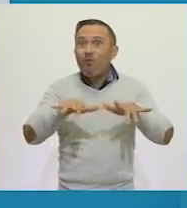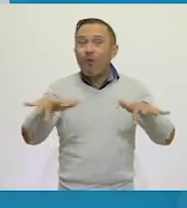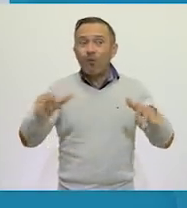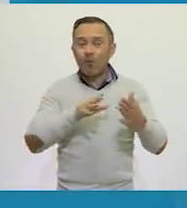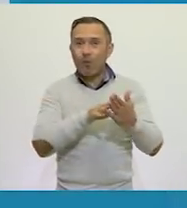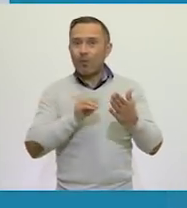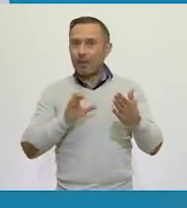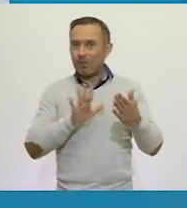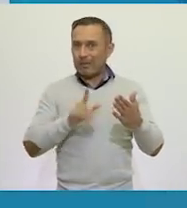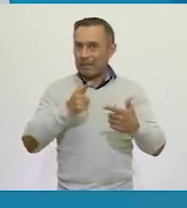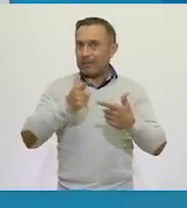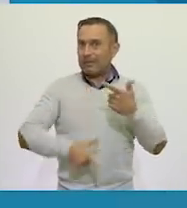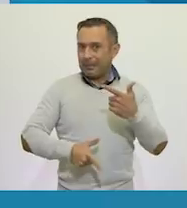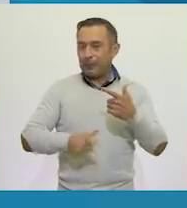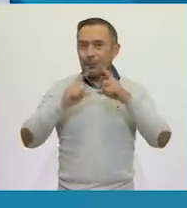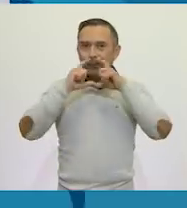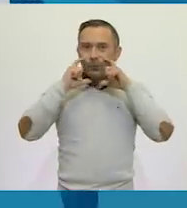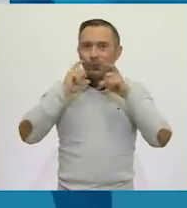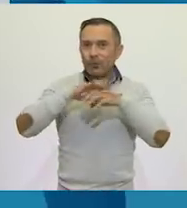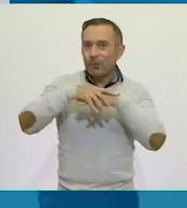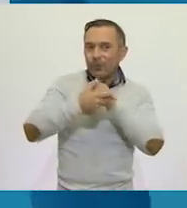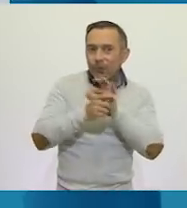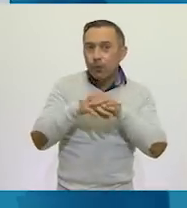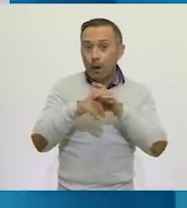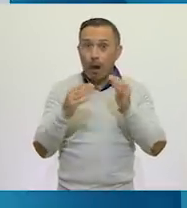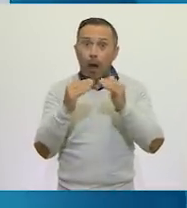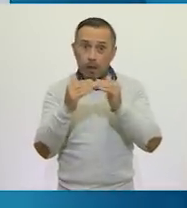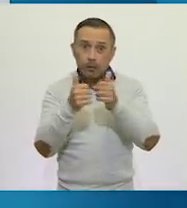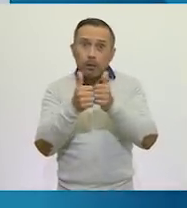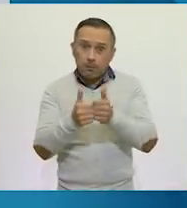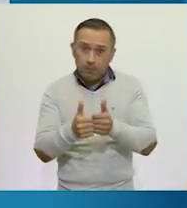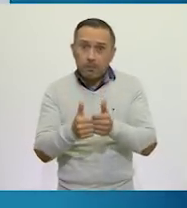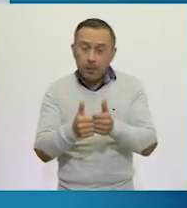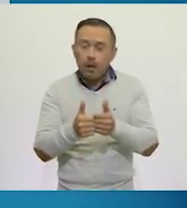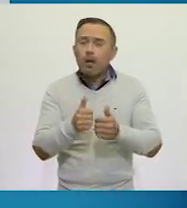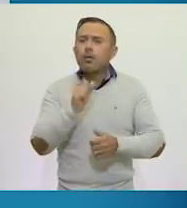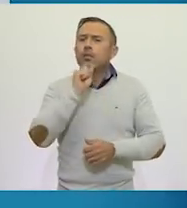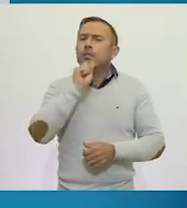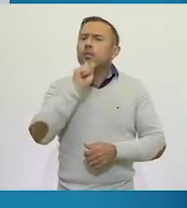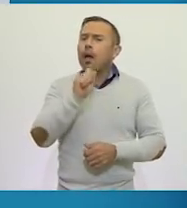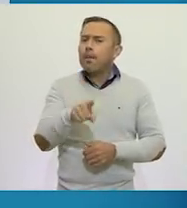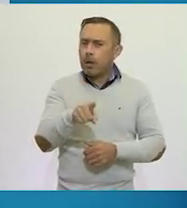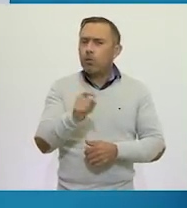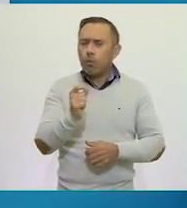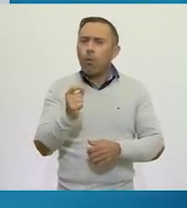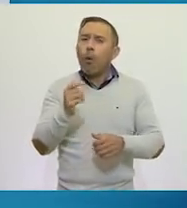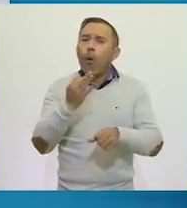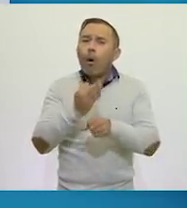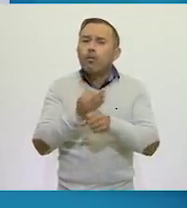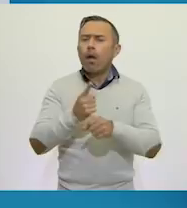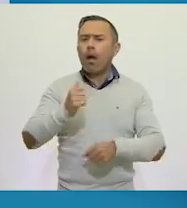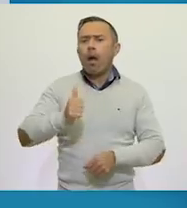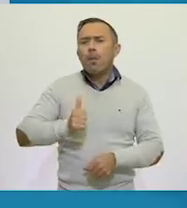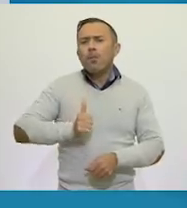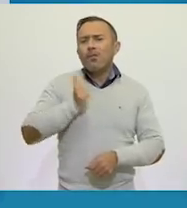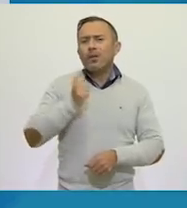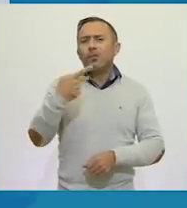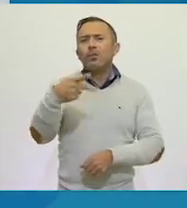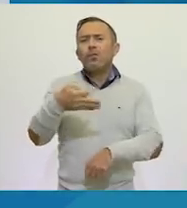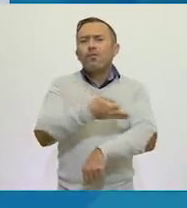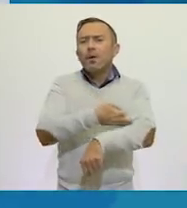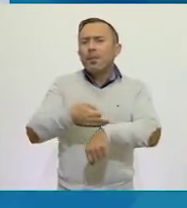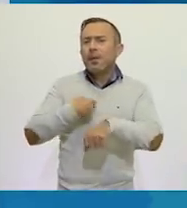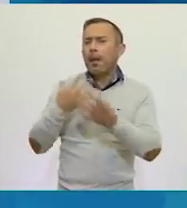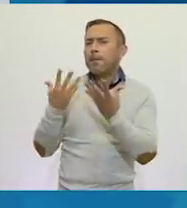contagiarnos. Estar en casa es una de ellas, pero además también es un muy buen momento para estar cerca de